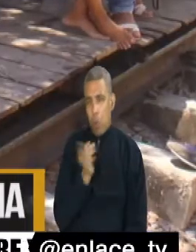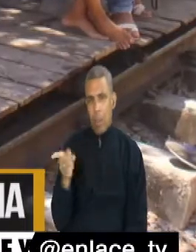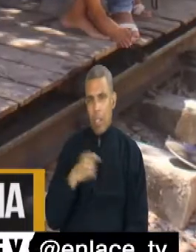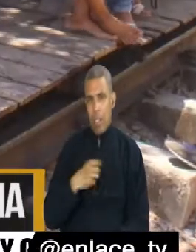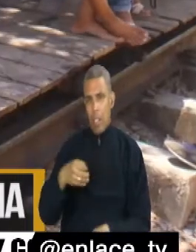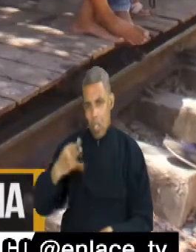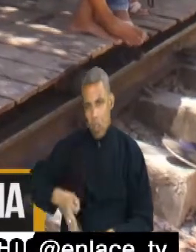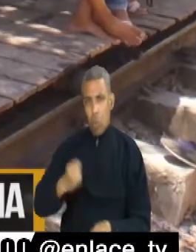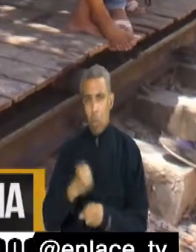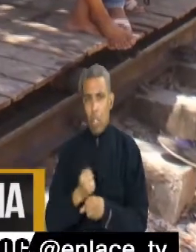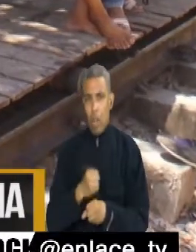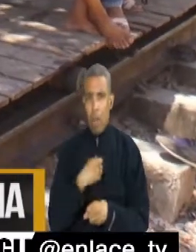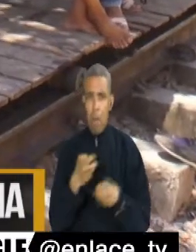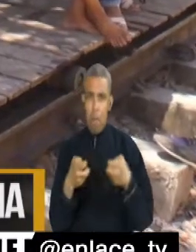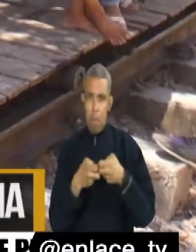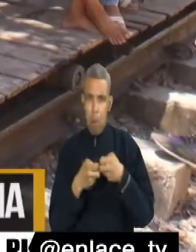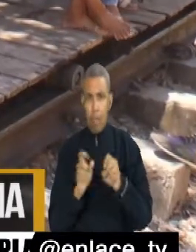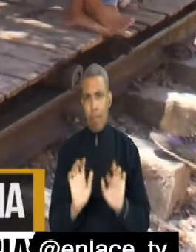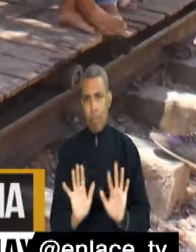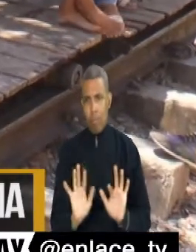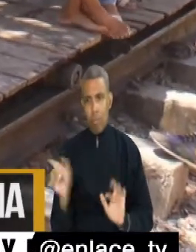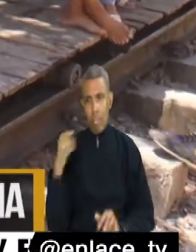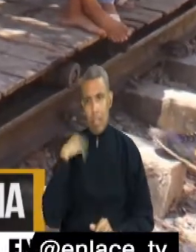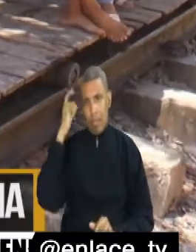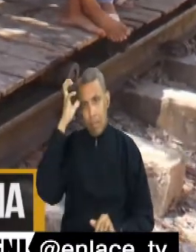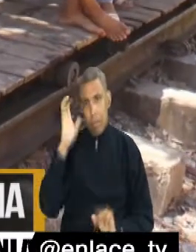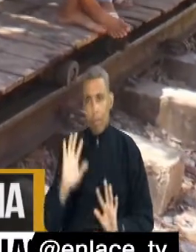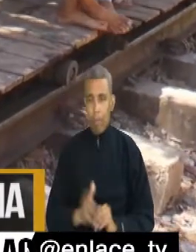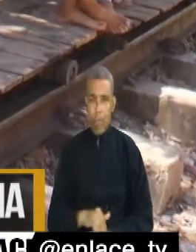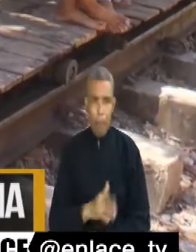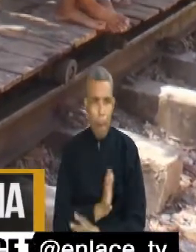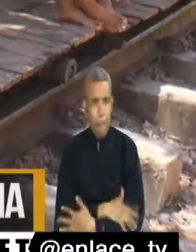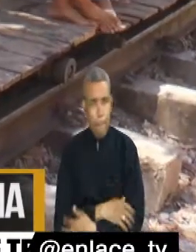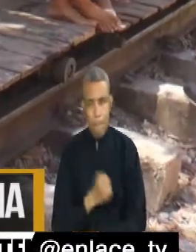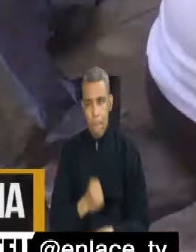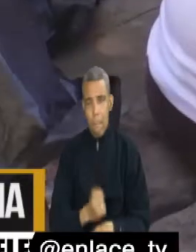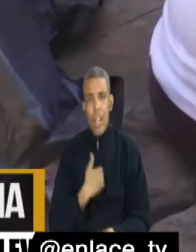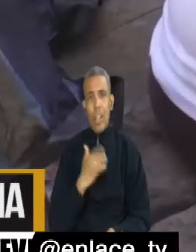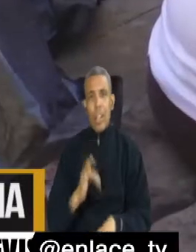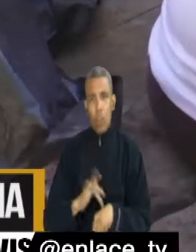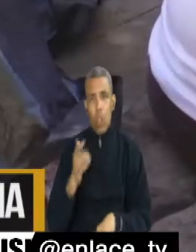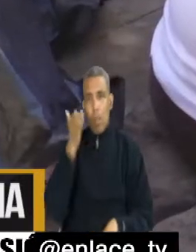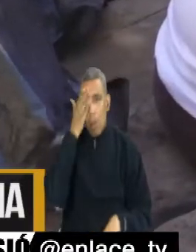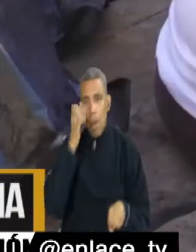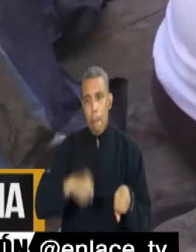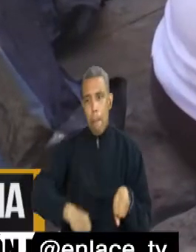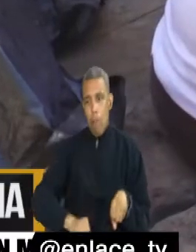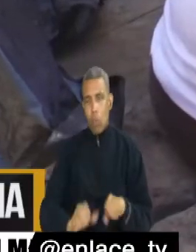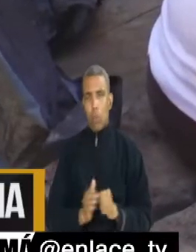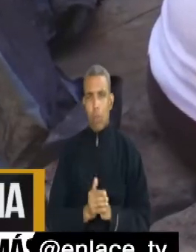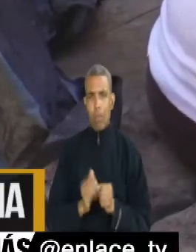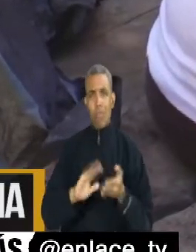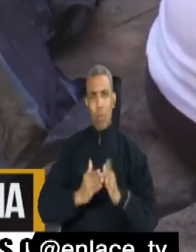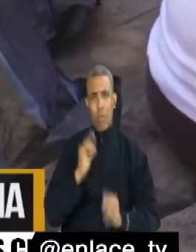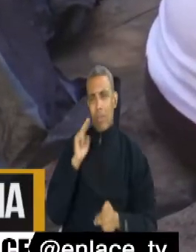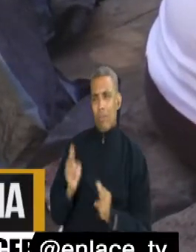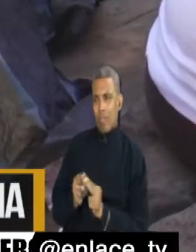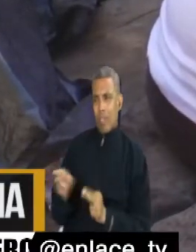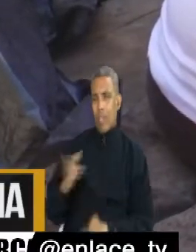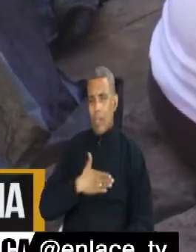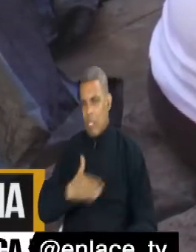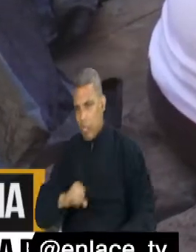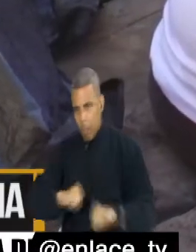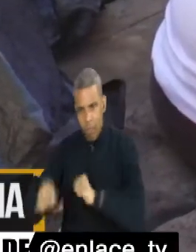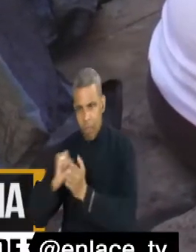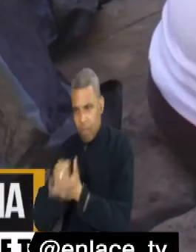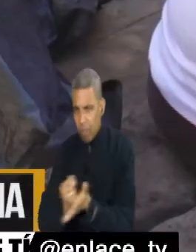al transporte informal para mantener a su familia. Era muy querido por el gremio, por su carisma y espíritu de ayuda, ese mismo que tal vez por